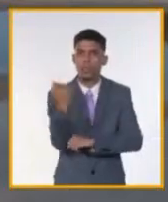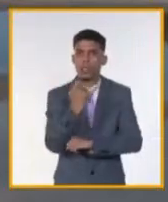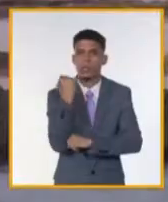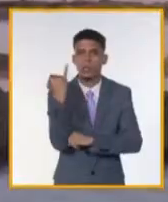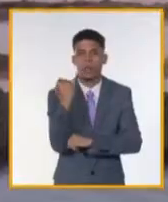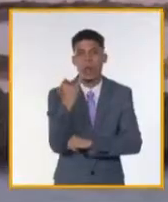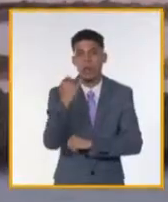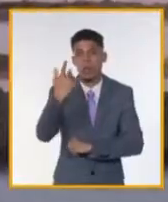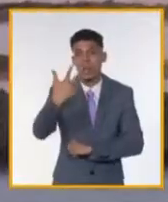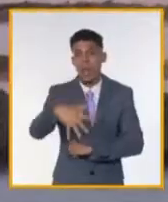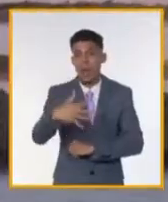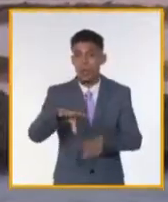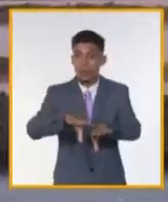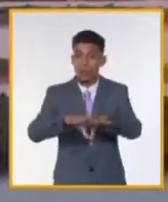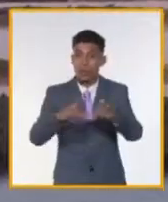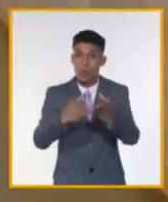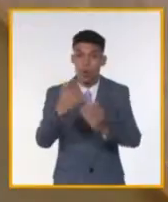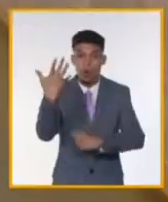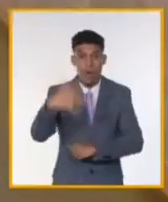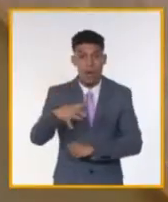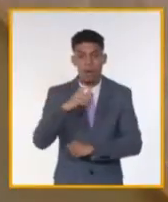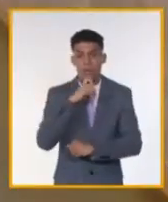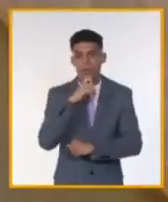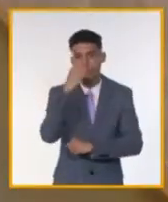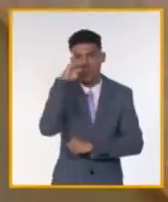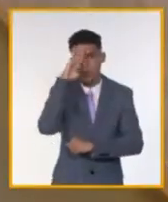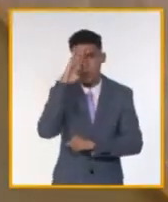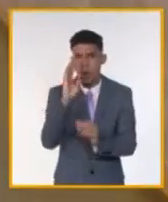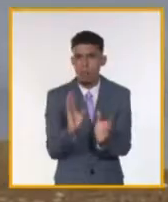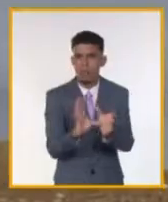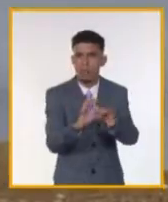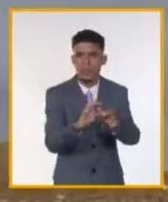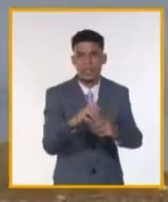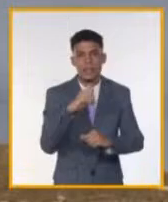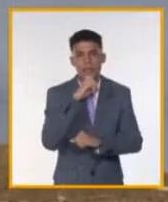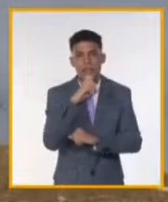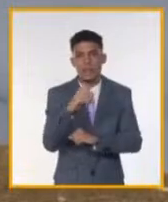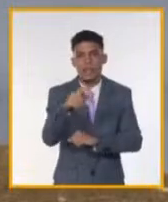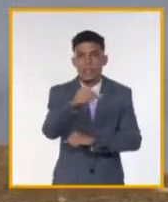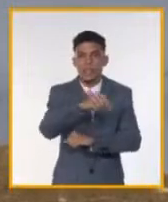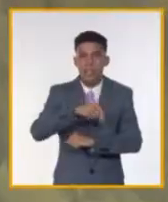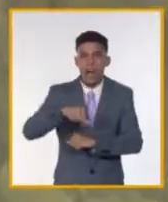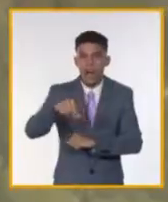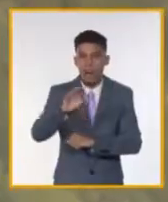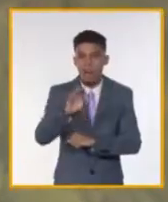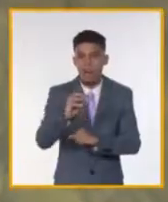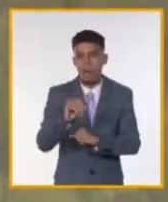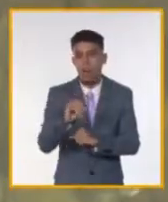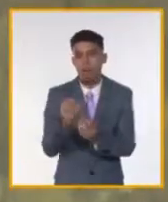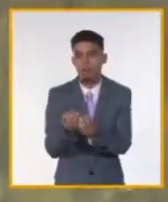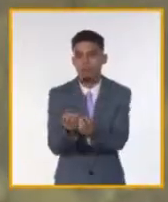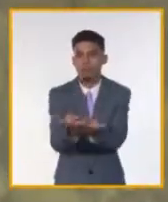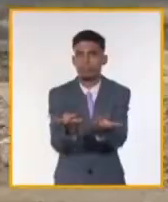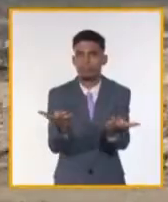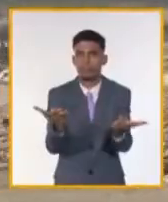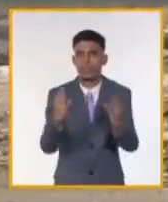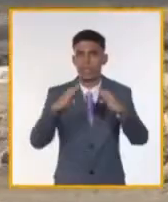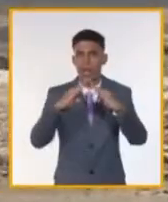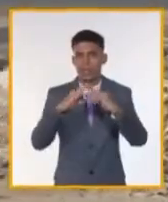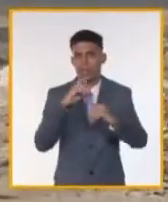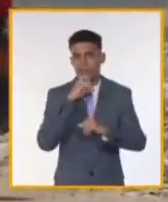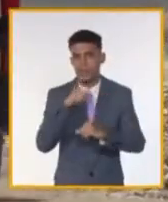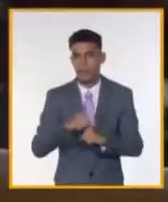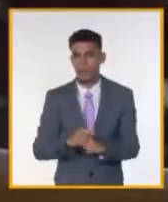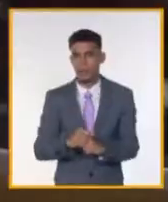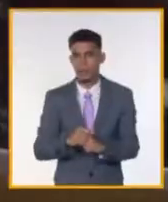caros, pues ha hecho muy difícil hacer llegar la sal a los hogares. Me decían los compañeros de Guantánamo que